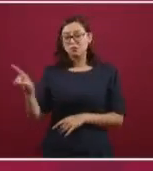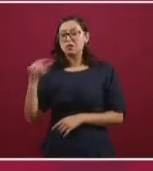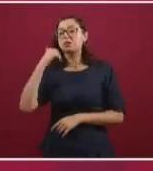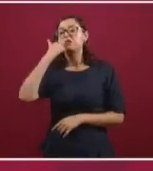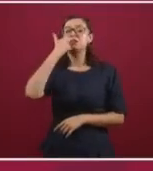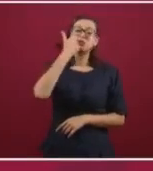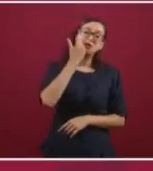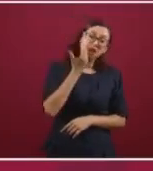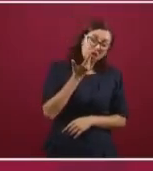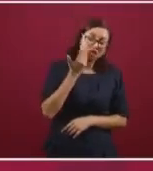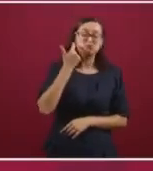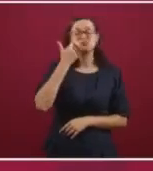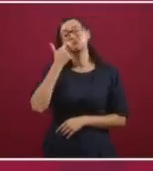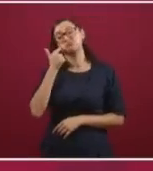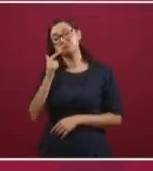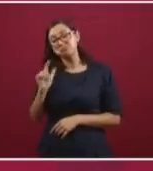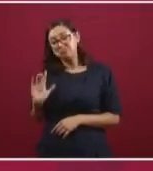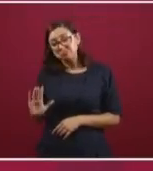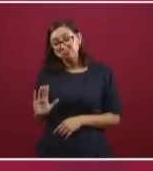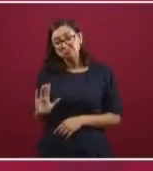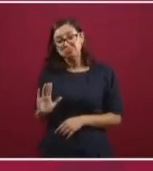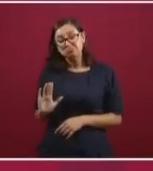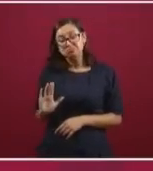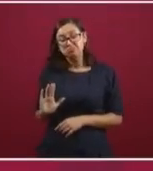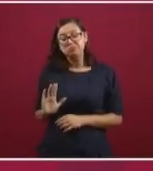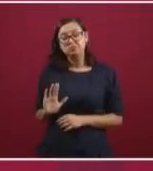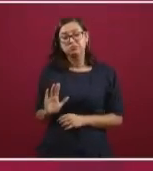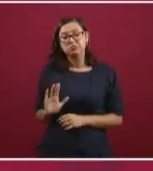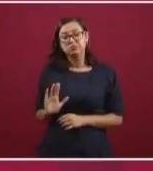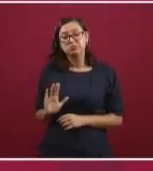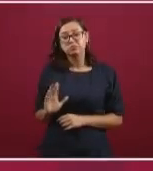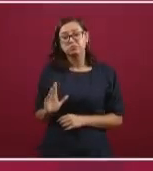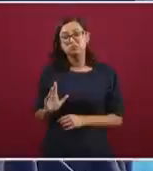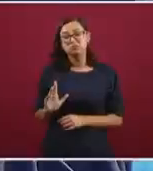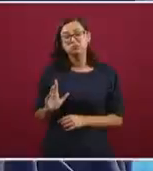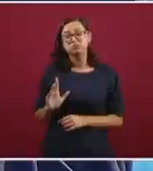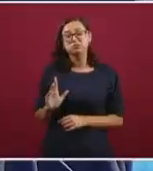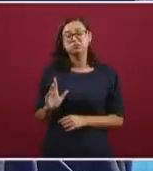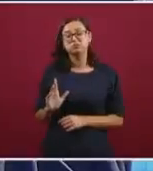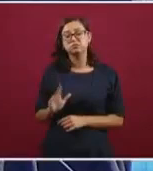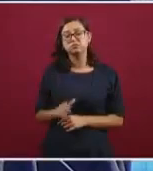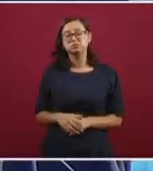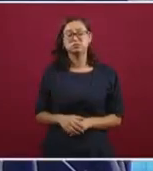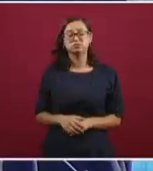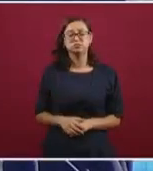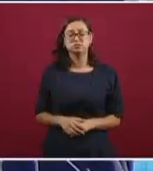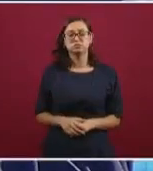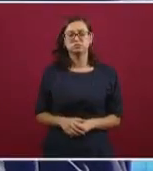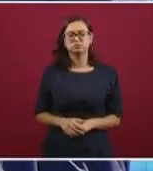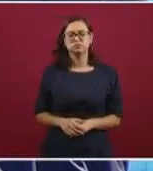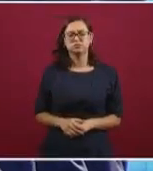¿eh? Eso sí lo solicitan